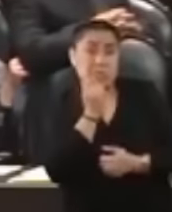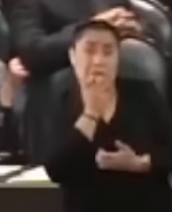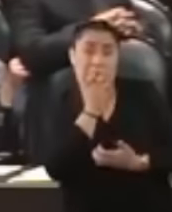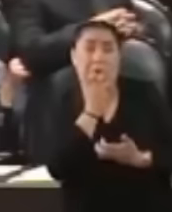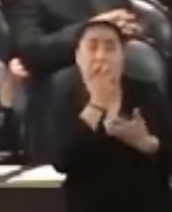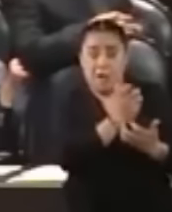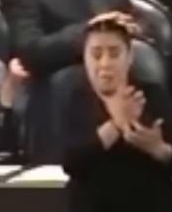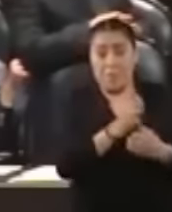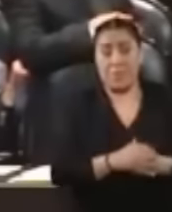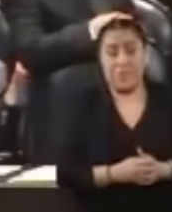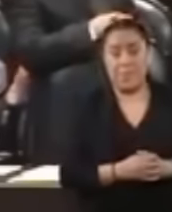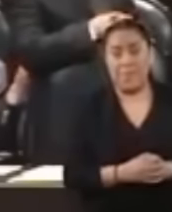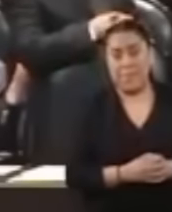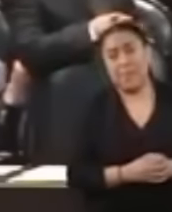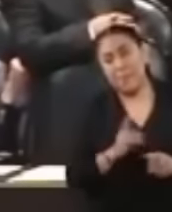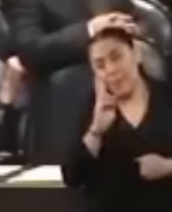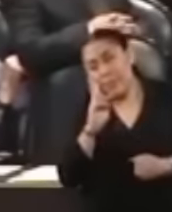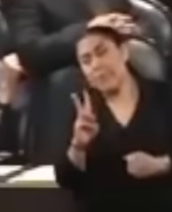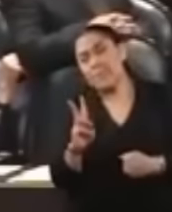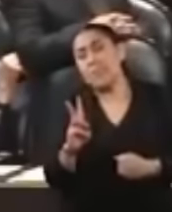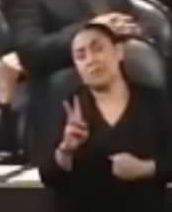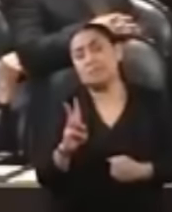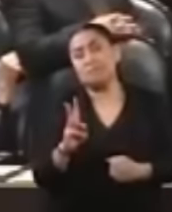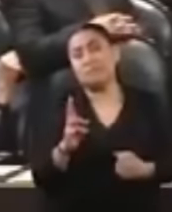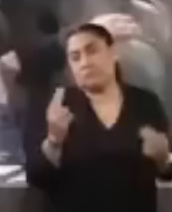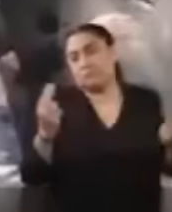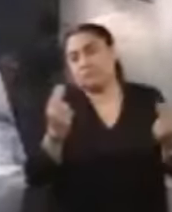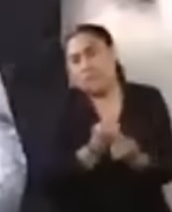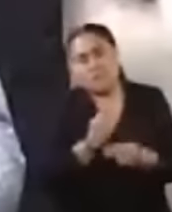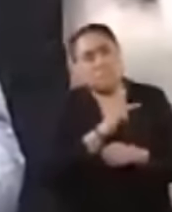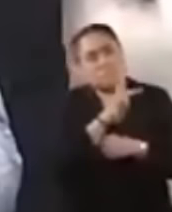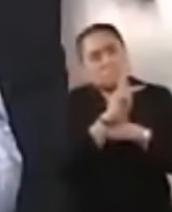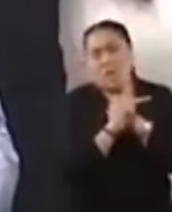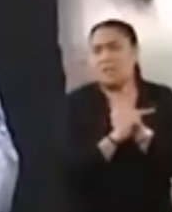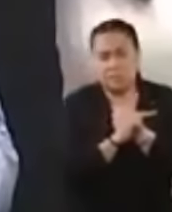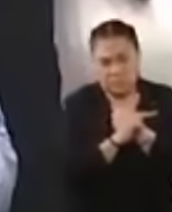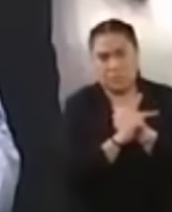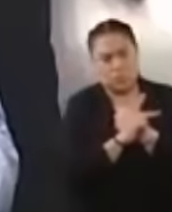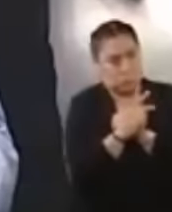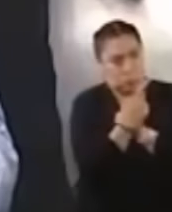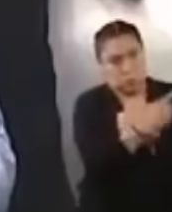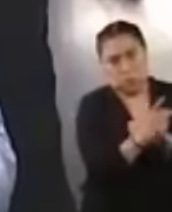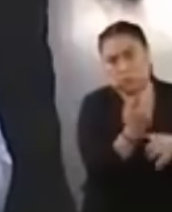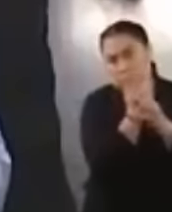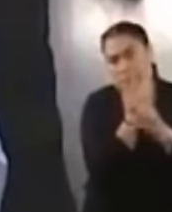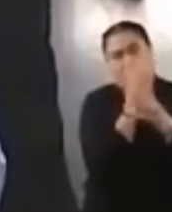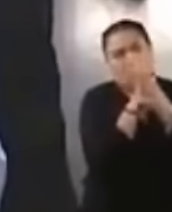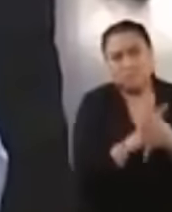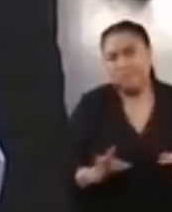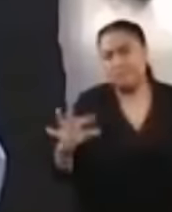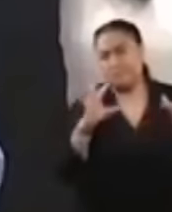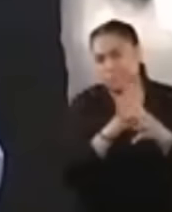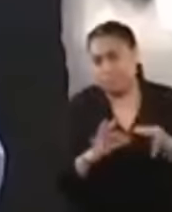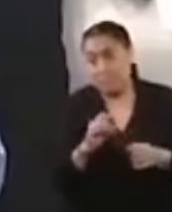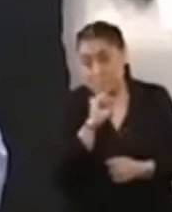lo que reflejaba y necesitaba el país, a palabras suyas, y que en esta